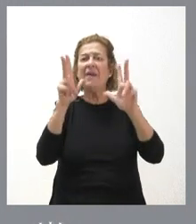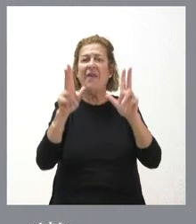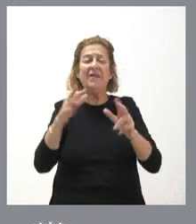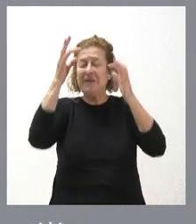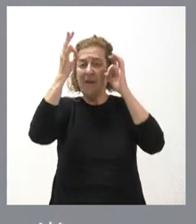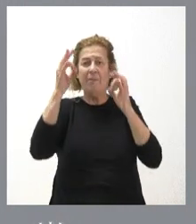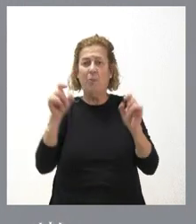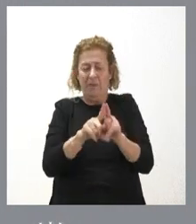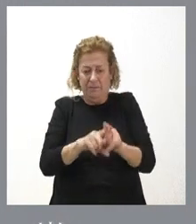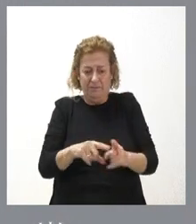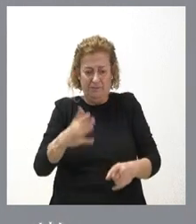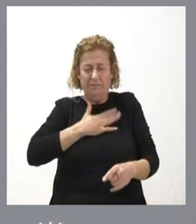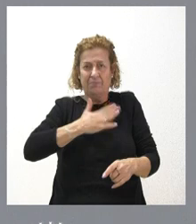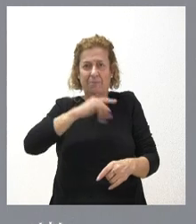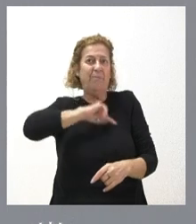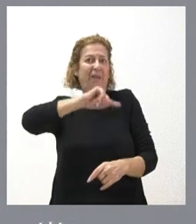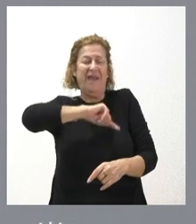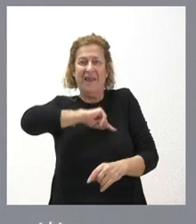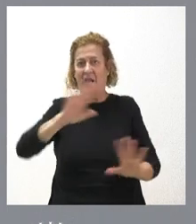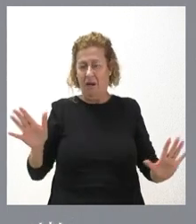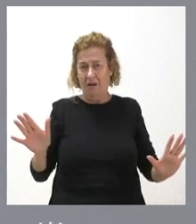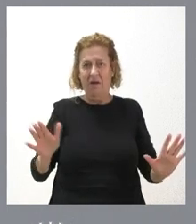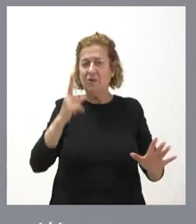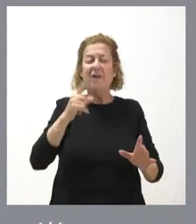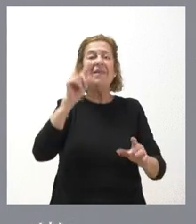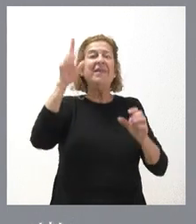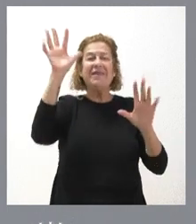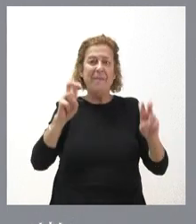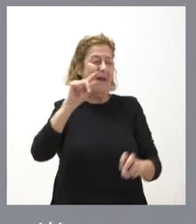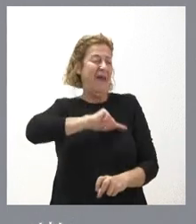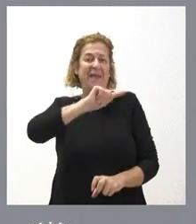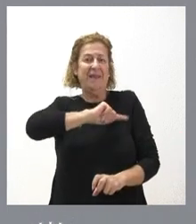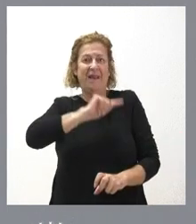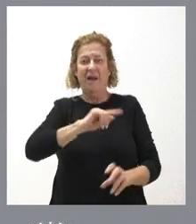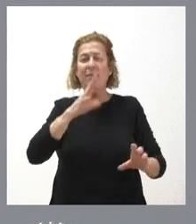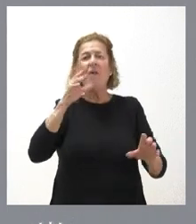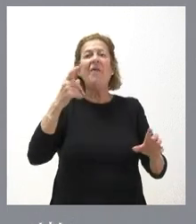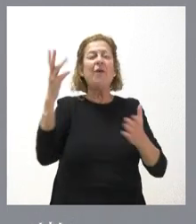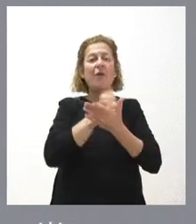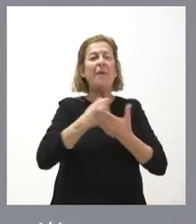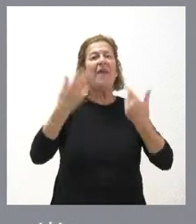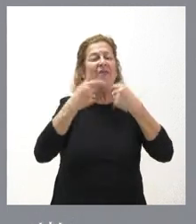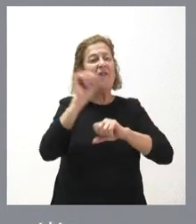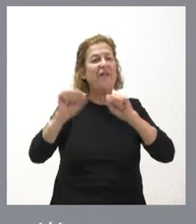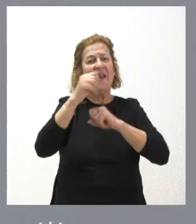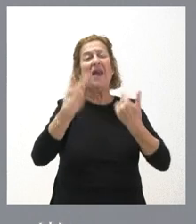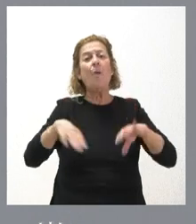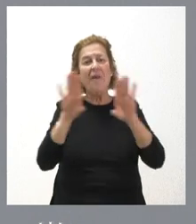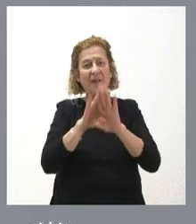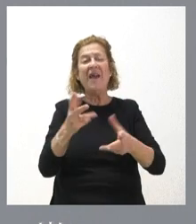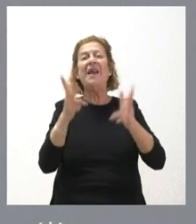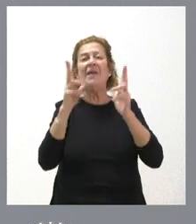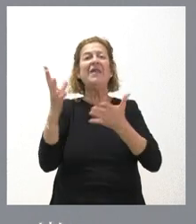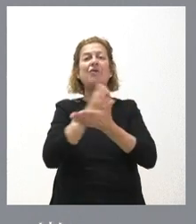cuestión solo de dinero es una cuestión de principios y nosotros por principios y por dignidad Vamos a defender la igualdad y la libertad de todos los